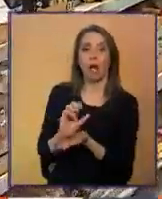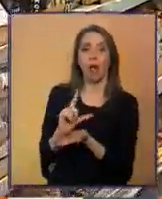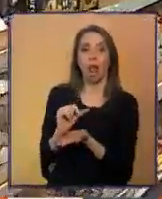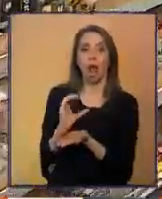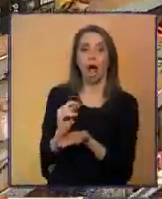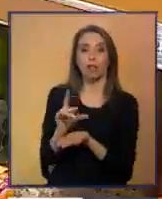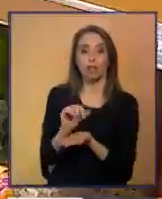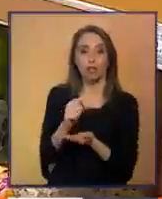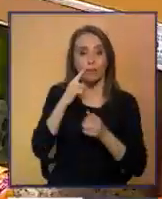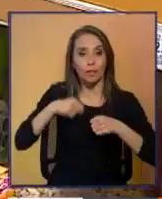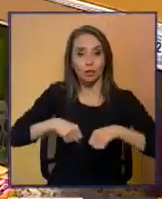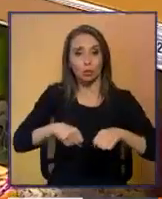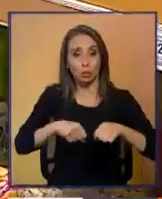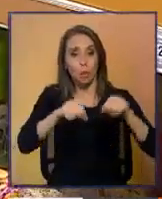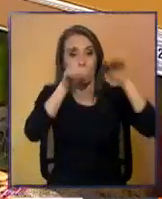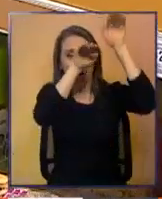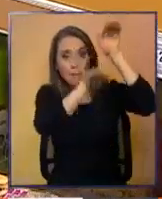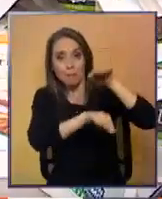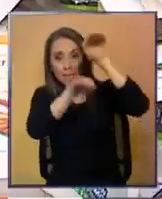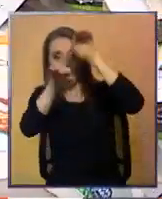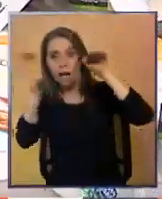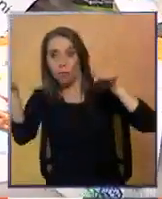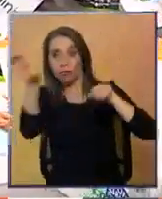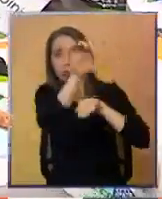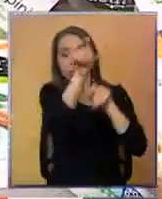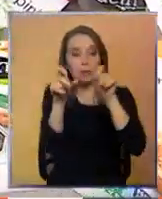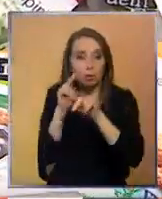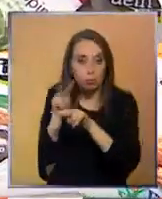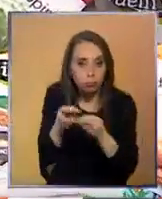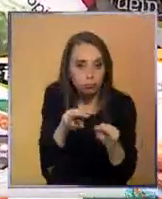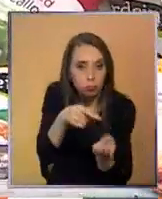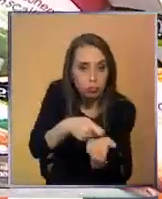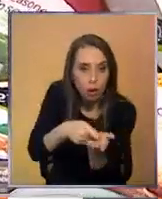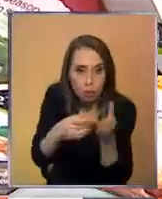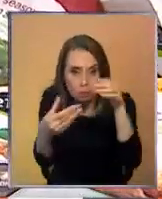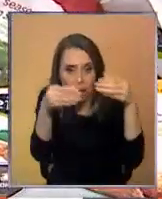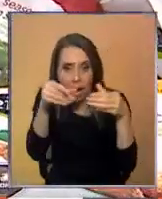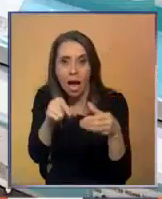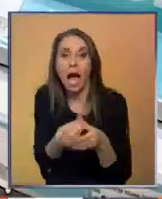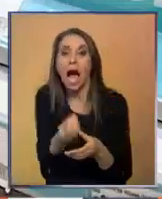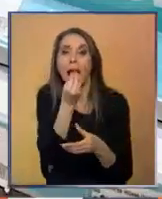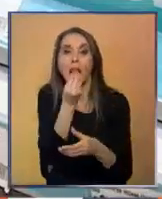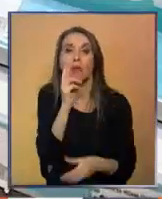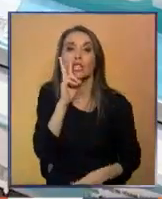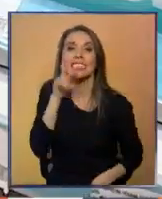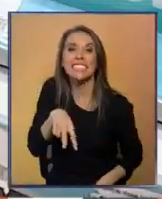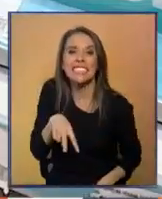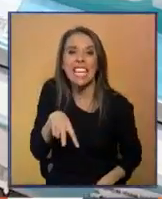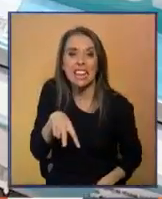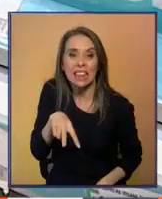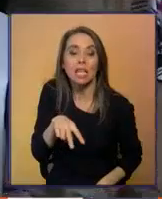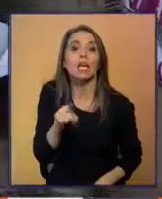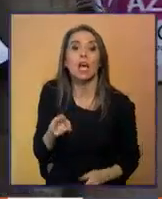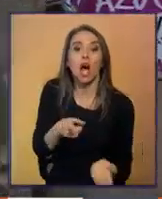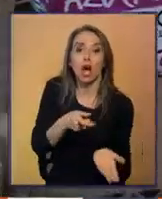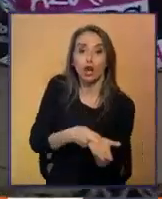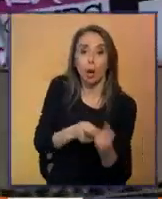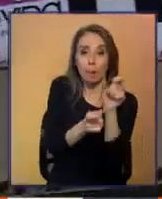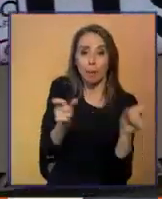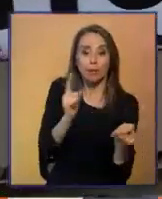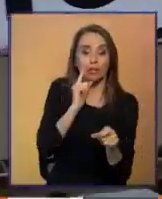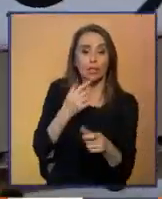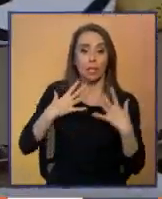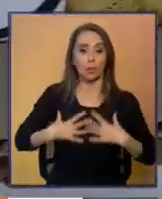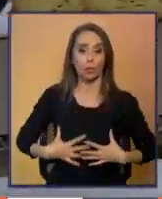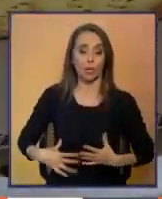en los supermercados hoy concentran la atención de los consumidores. Son los alimentos sin, esos que no solo compran quienes tienen